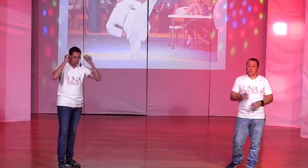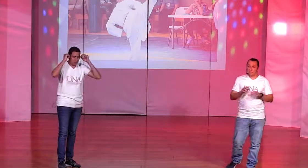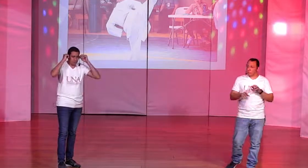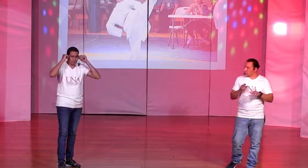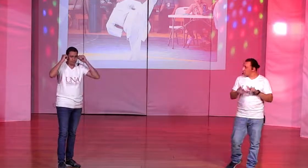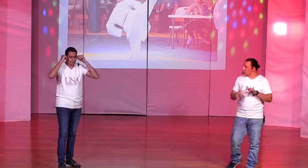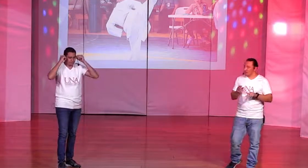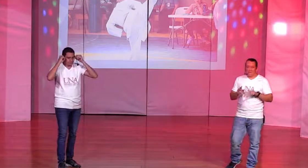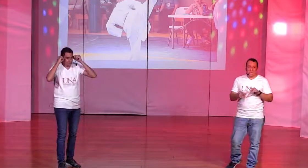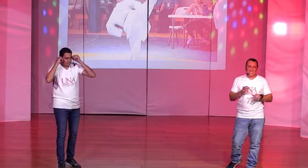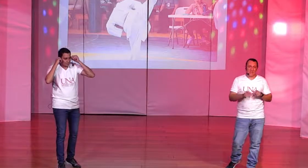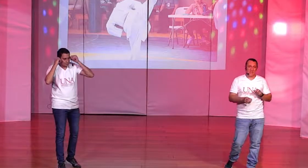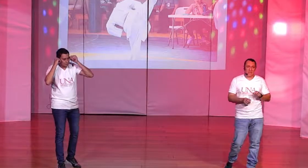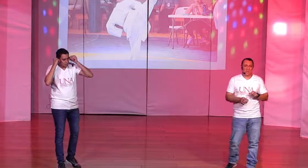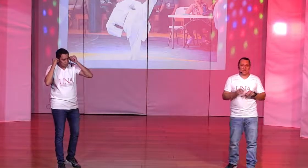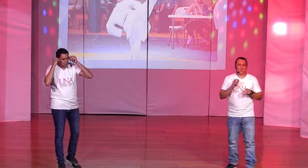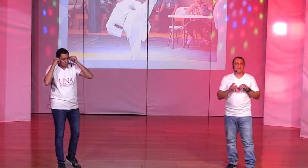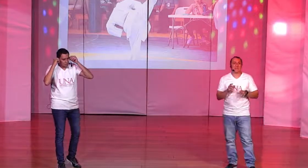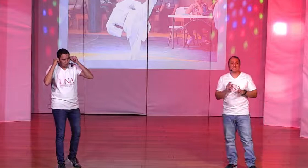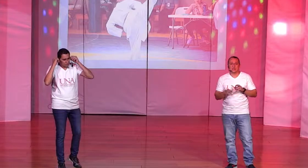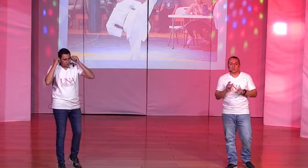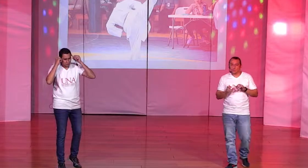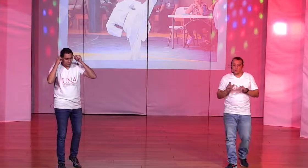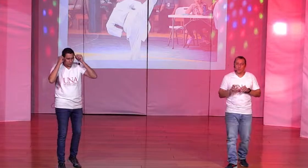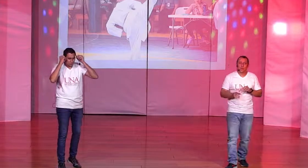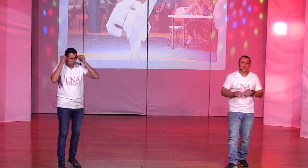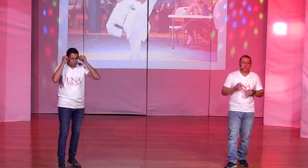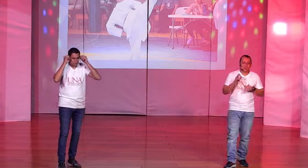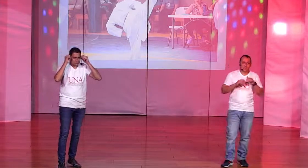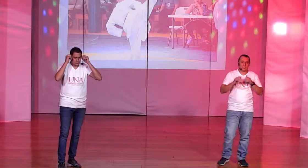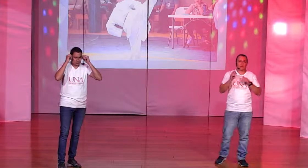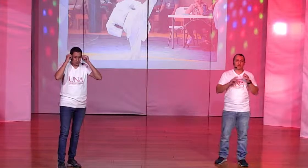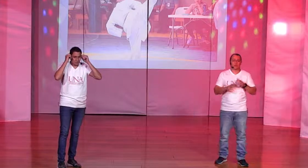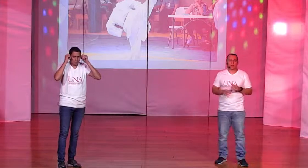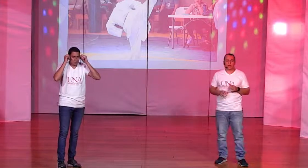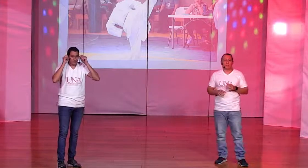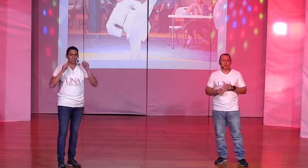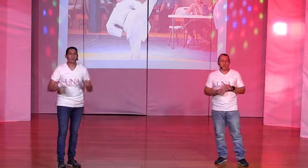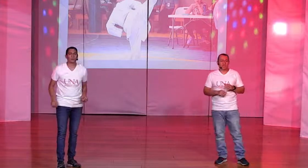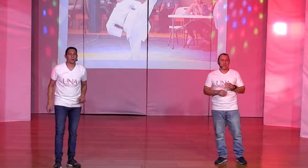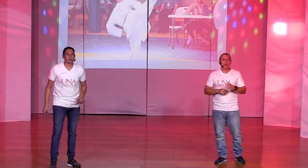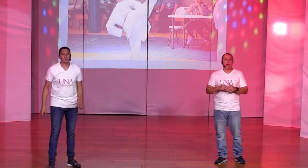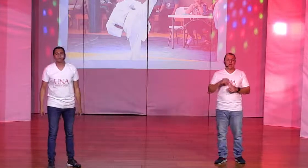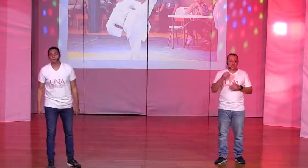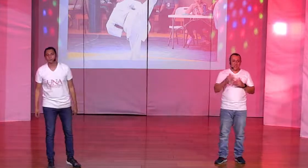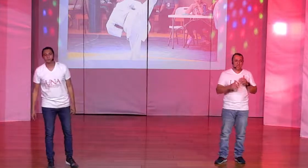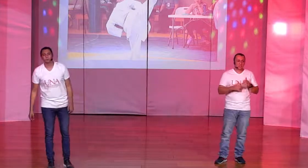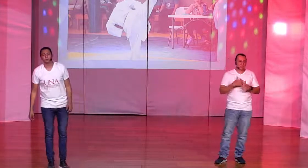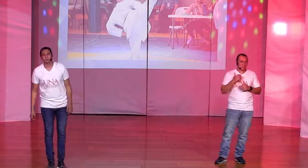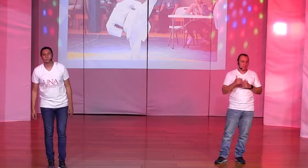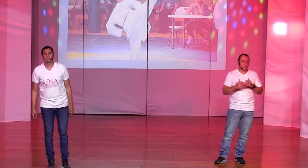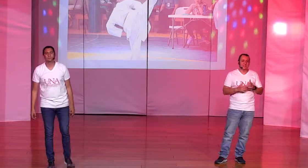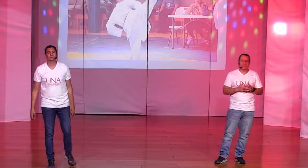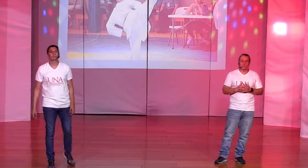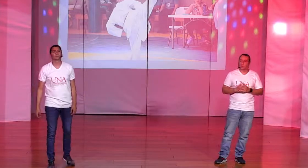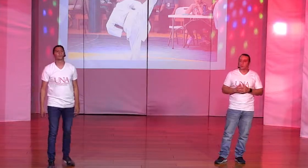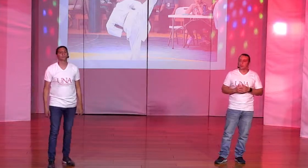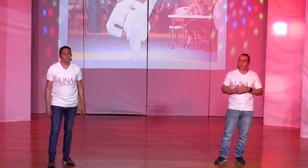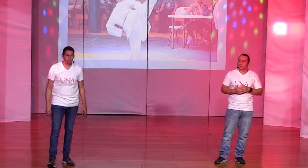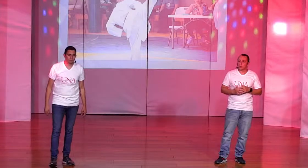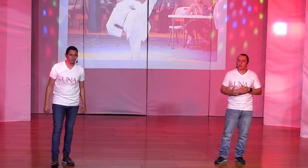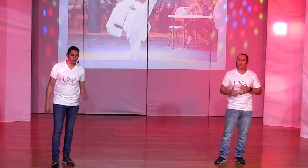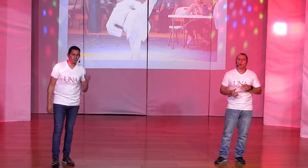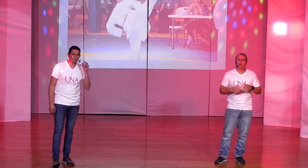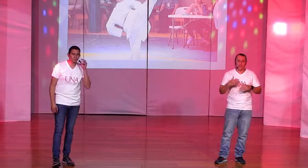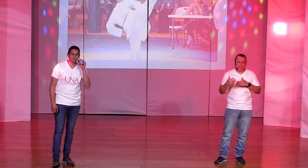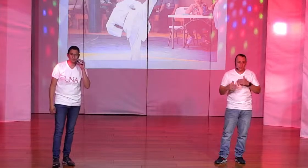Pueden buscar la información también en el chat ahí, porque tal vez han escrito mucho y se pierden los comentarios. Entonces, ahí están los mensajes que las compañeras